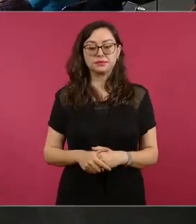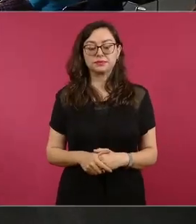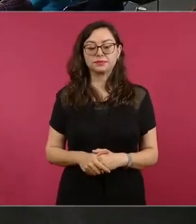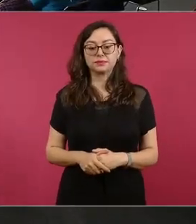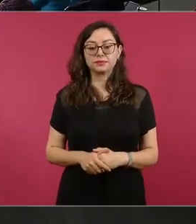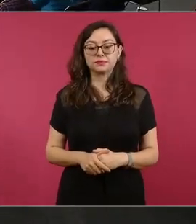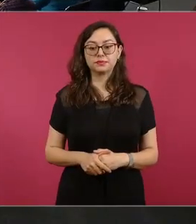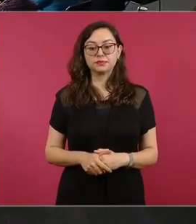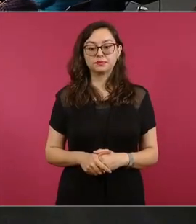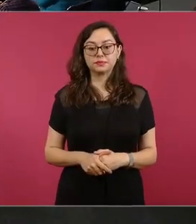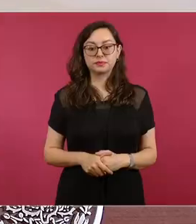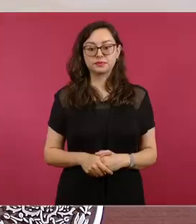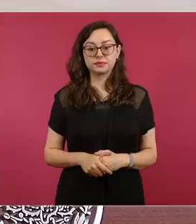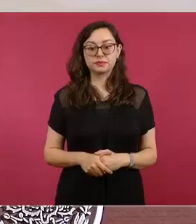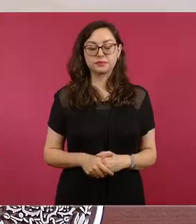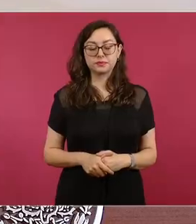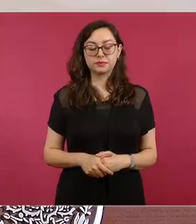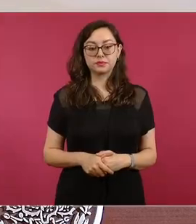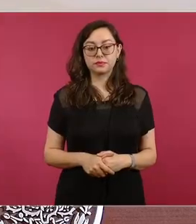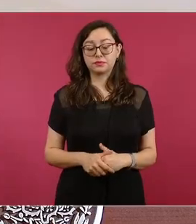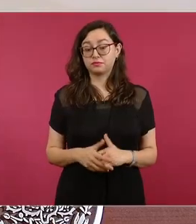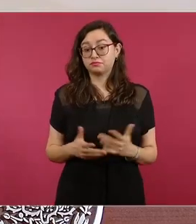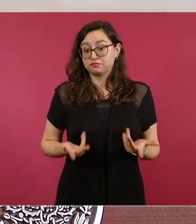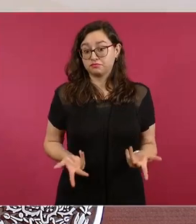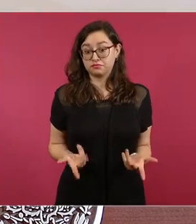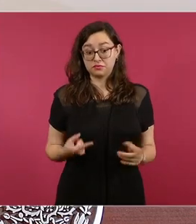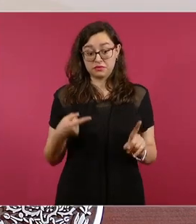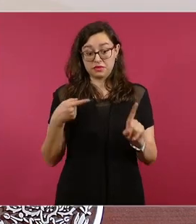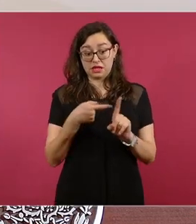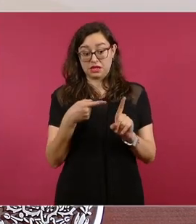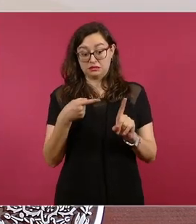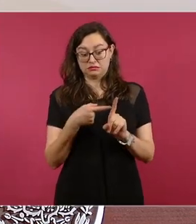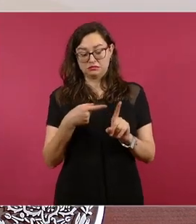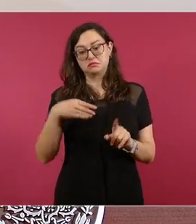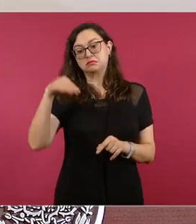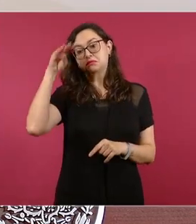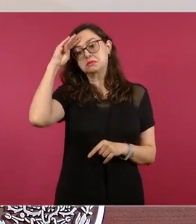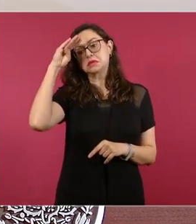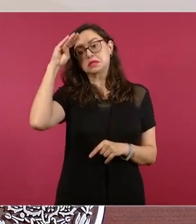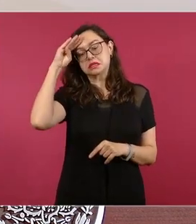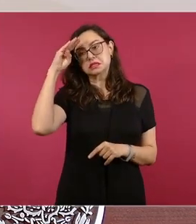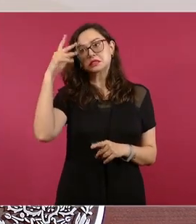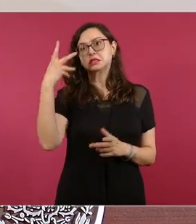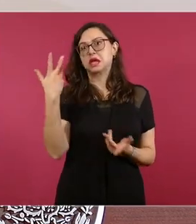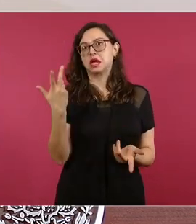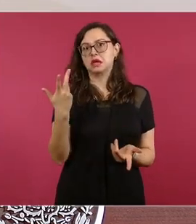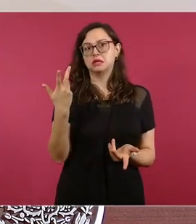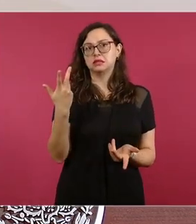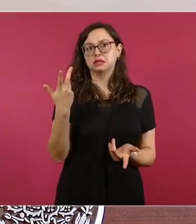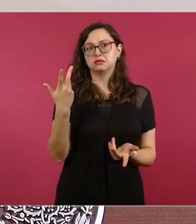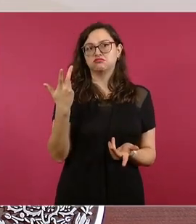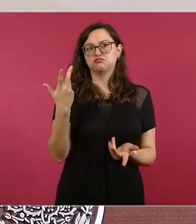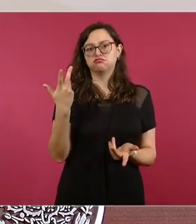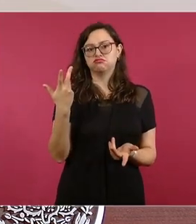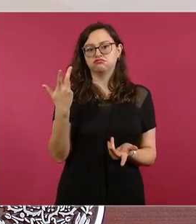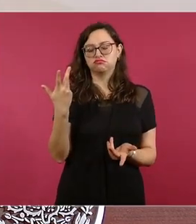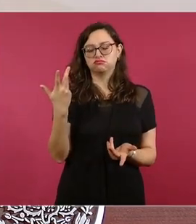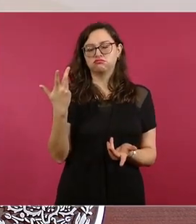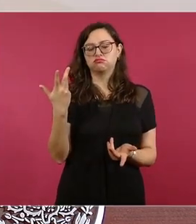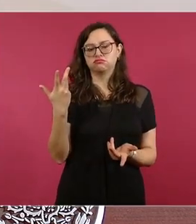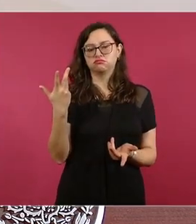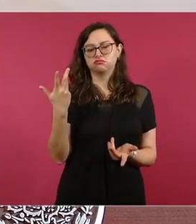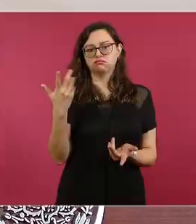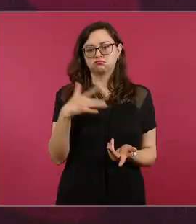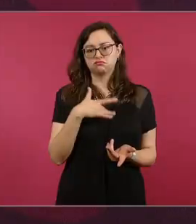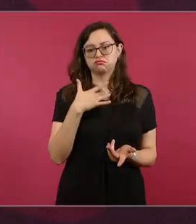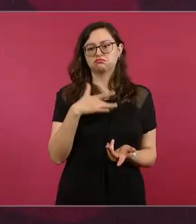sobre su pensamiento, sobre su obra, de cómo puso en práctica